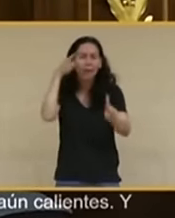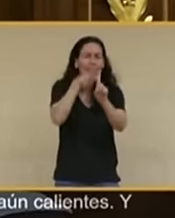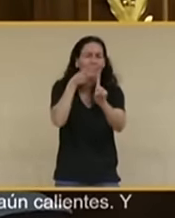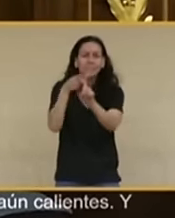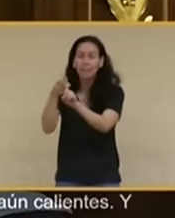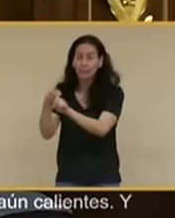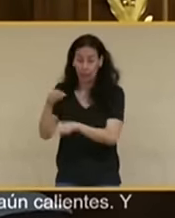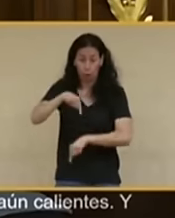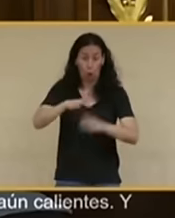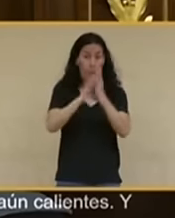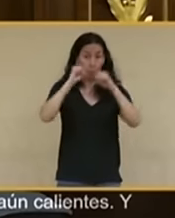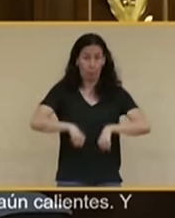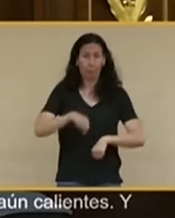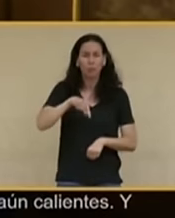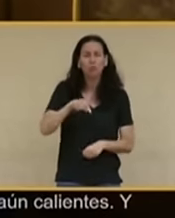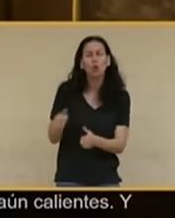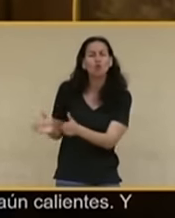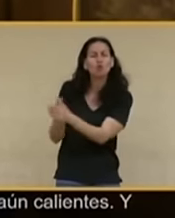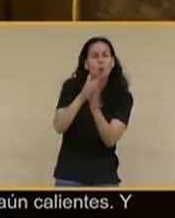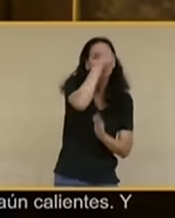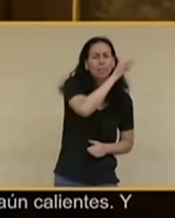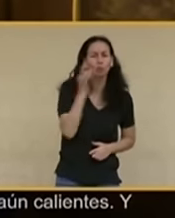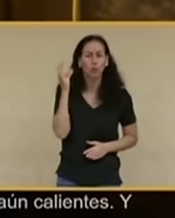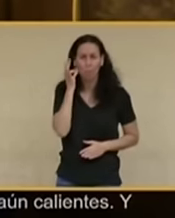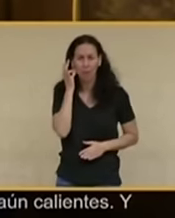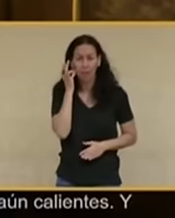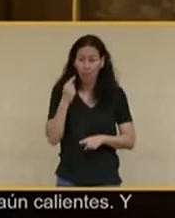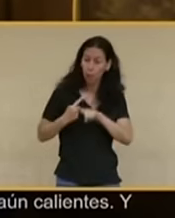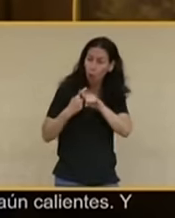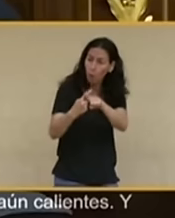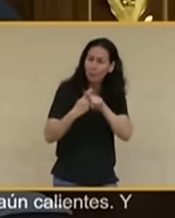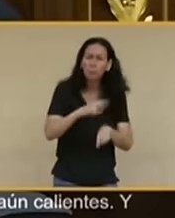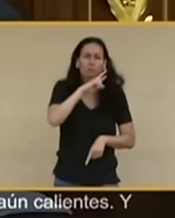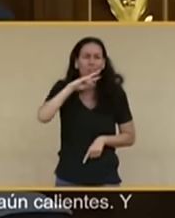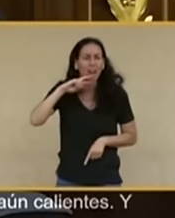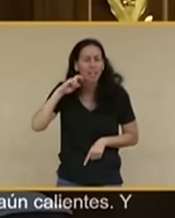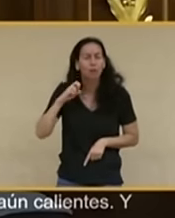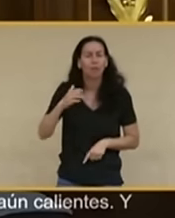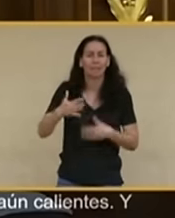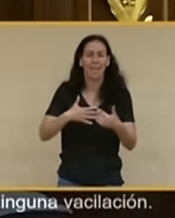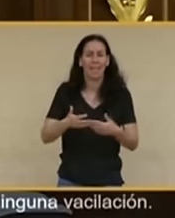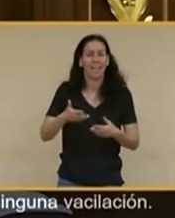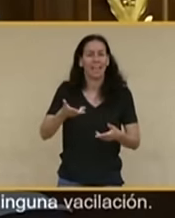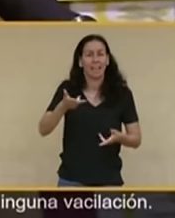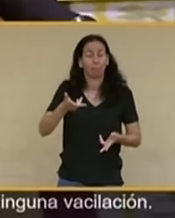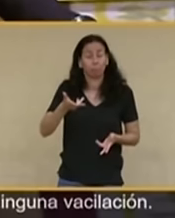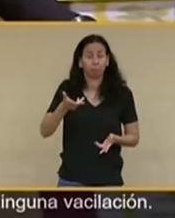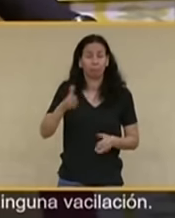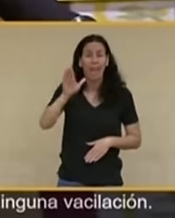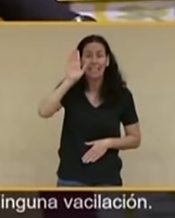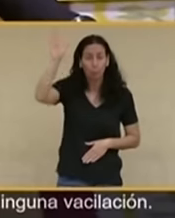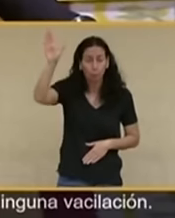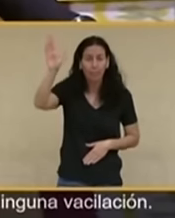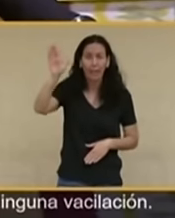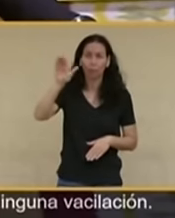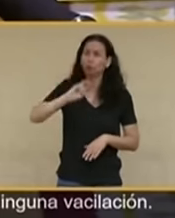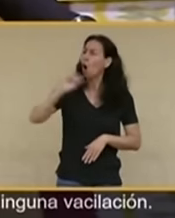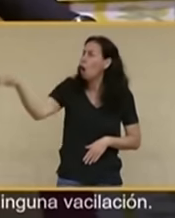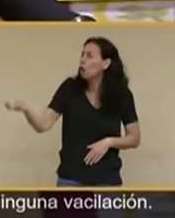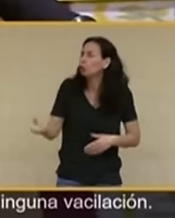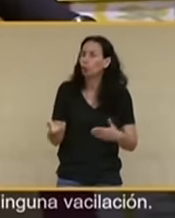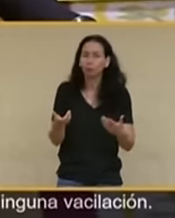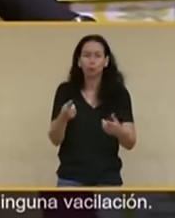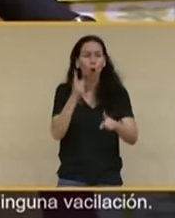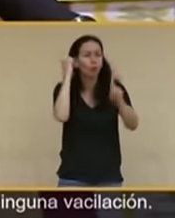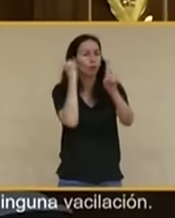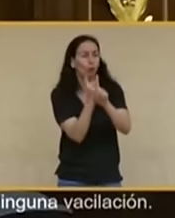que hoy aprobaremos aquí son compañeros y compañeras con los que compartimos valores republicanos profundos. Otros han sido y son adversarios con